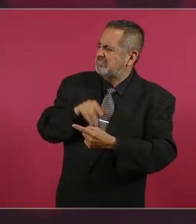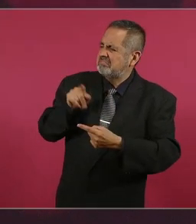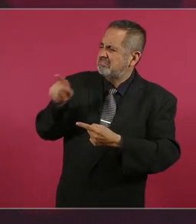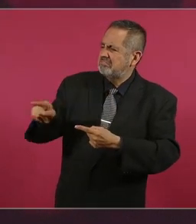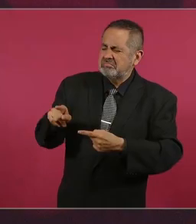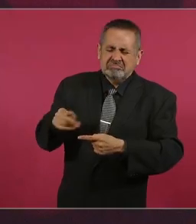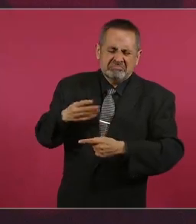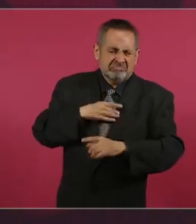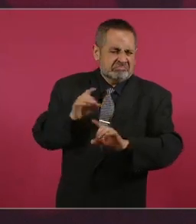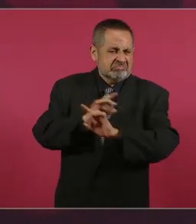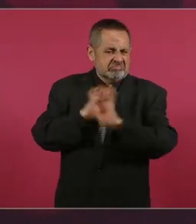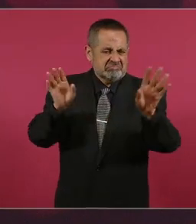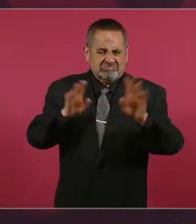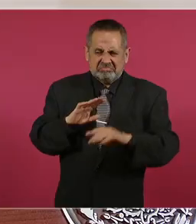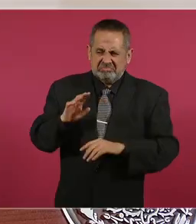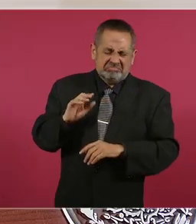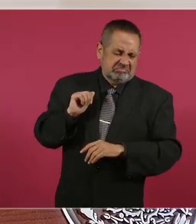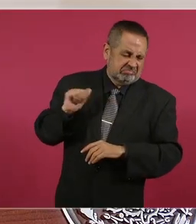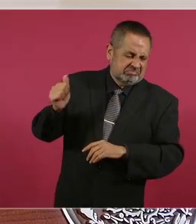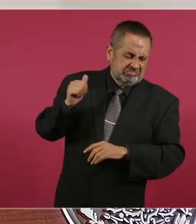no lo aguanto, no lo soporto,